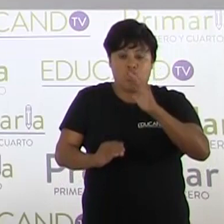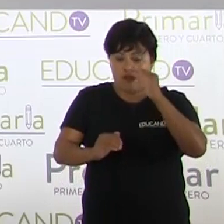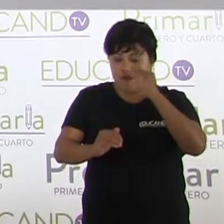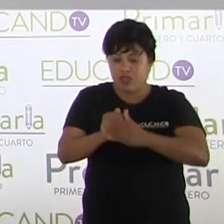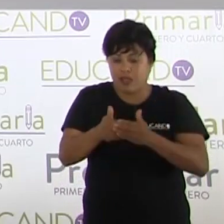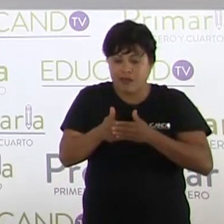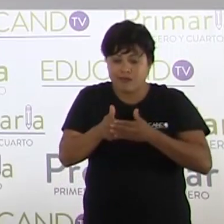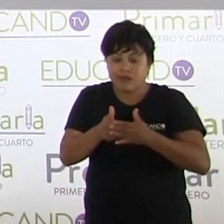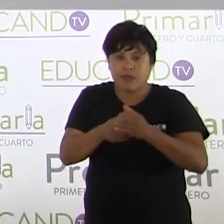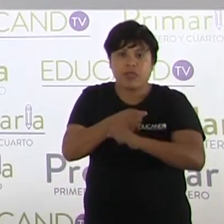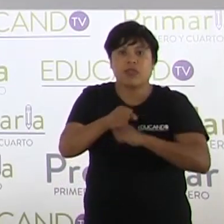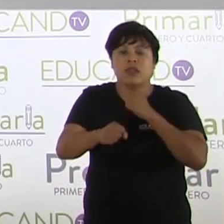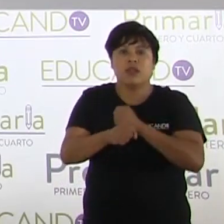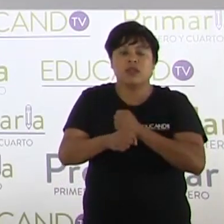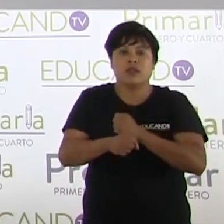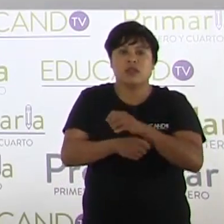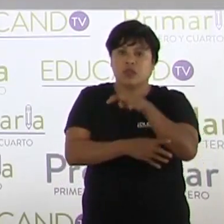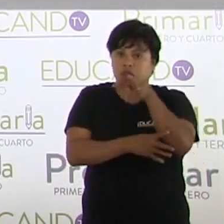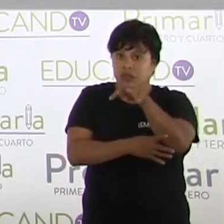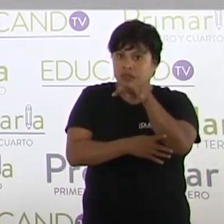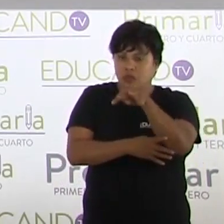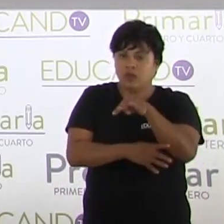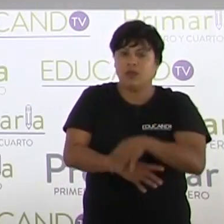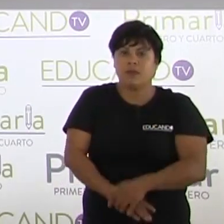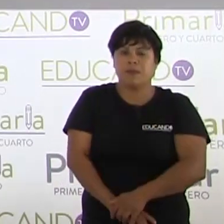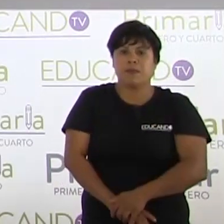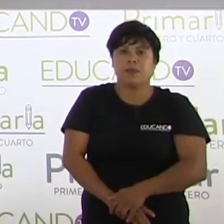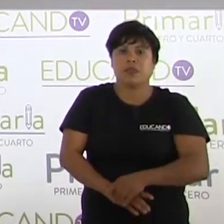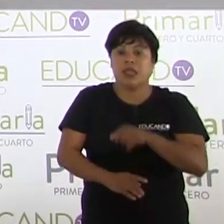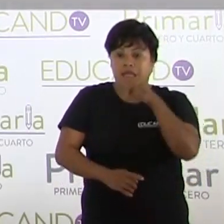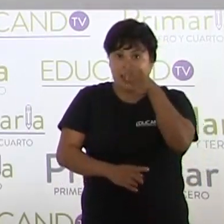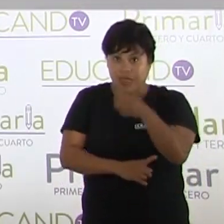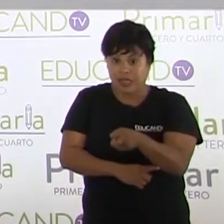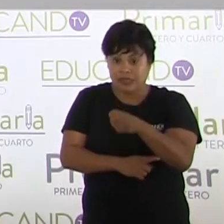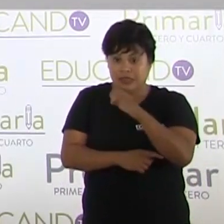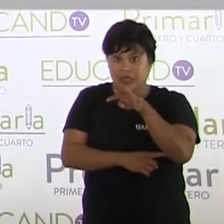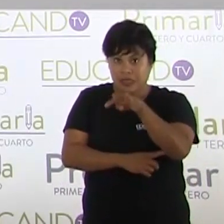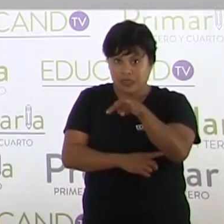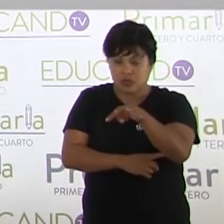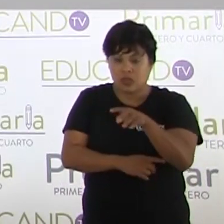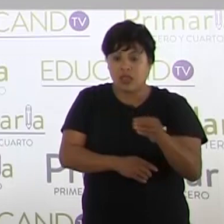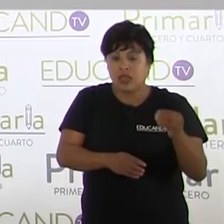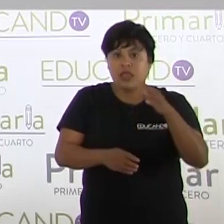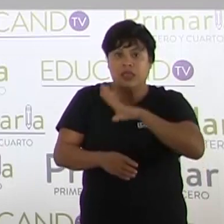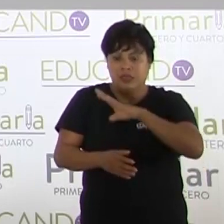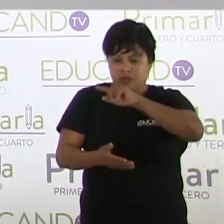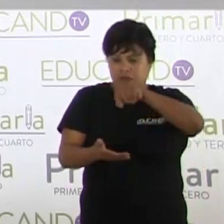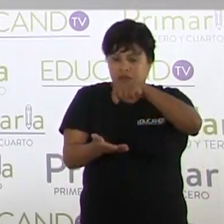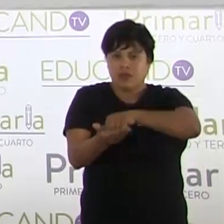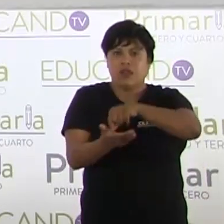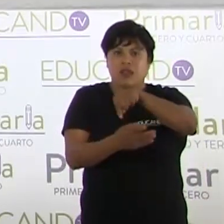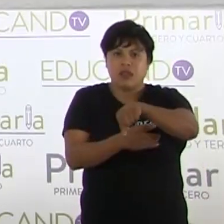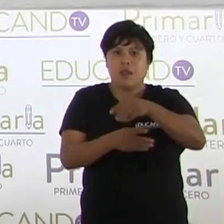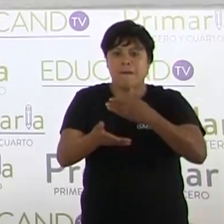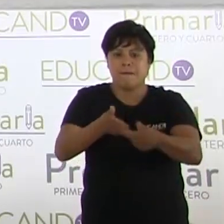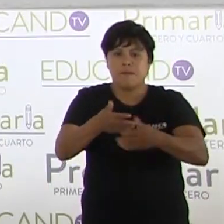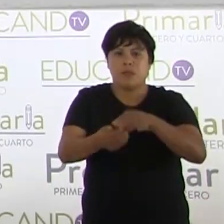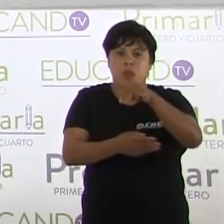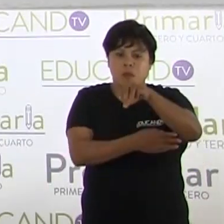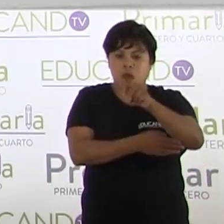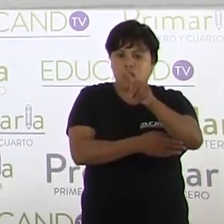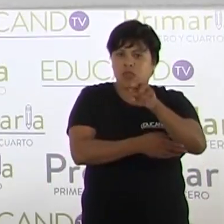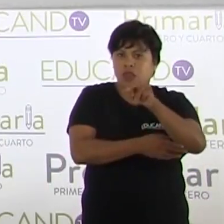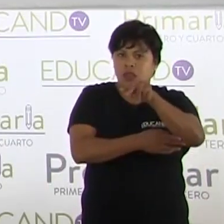del siglo XIX, en el cual pues se ubica el modernismo, pues está